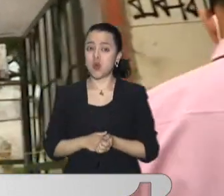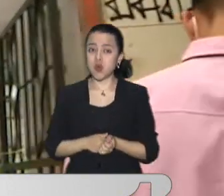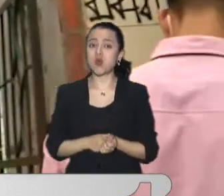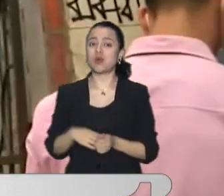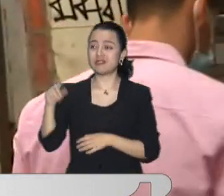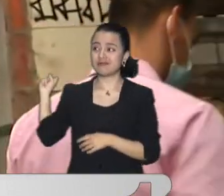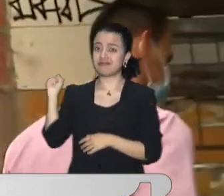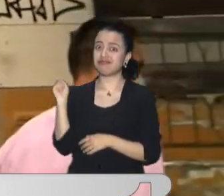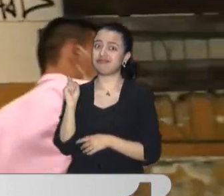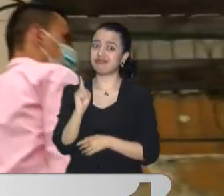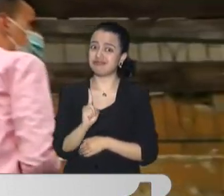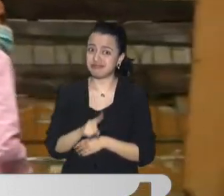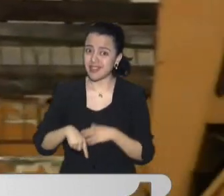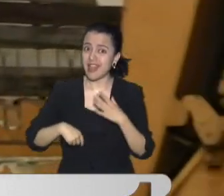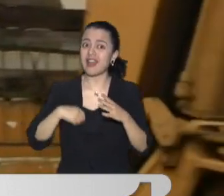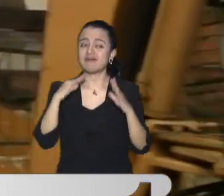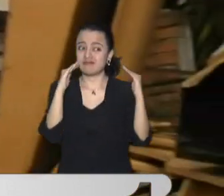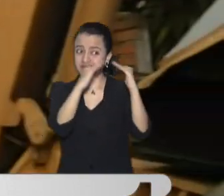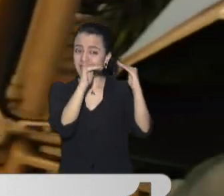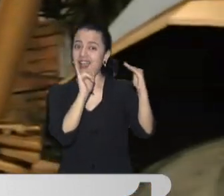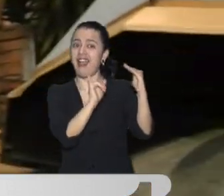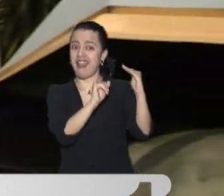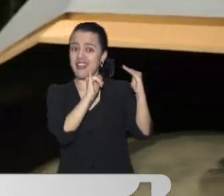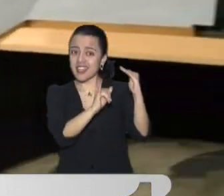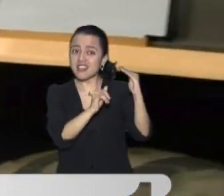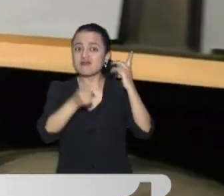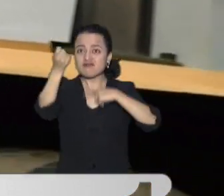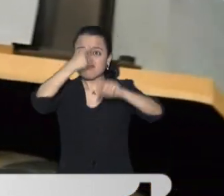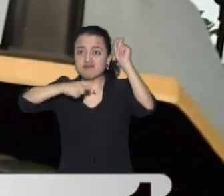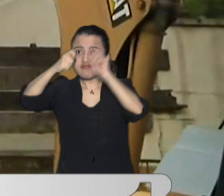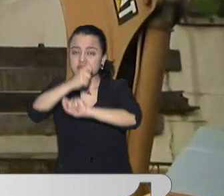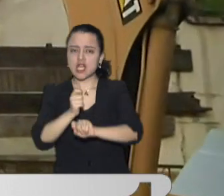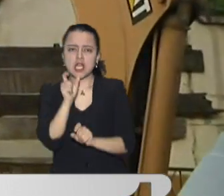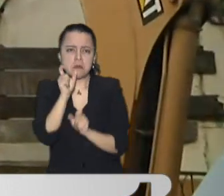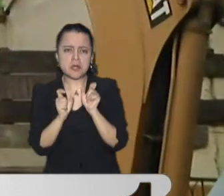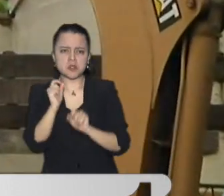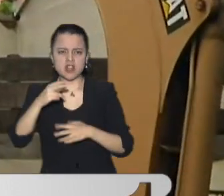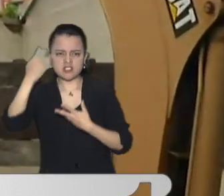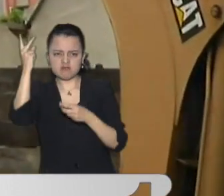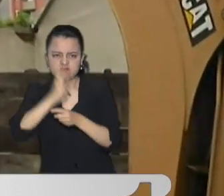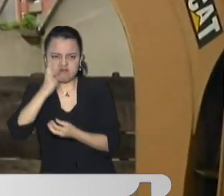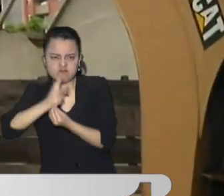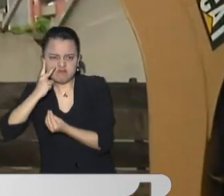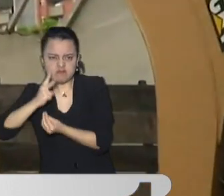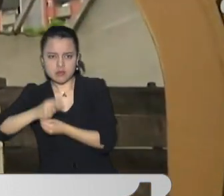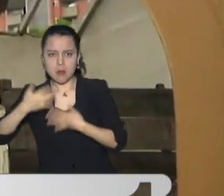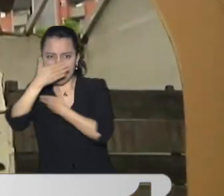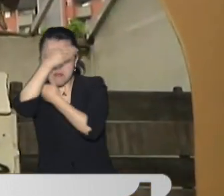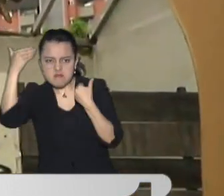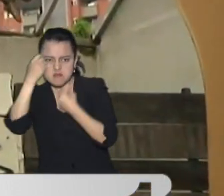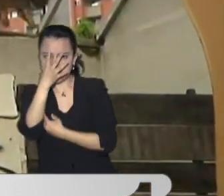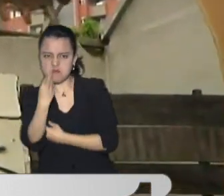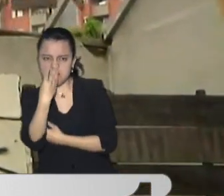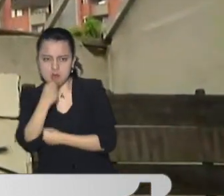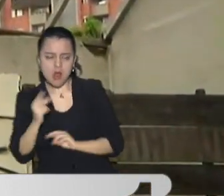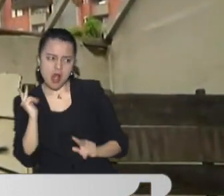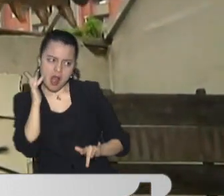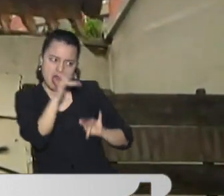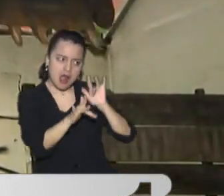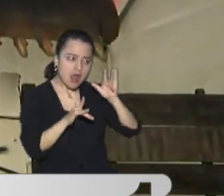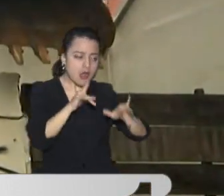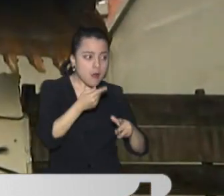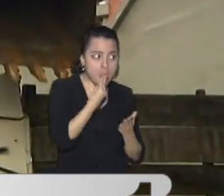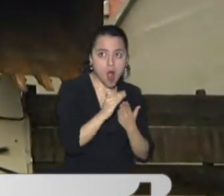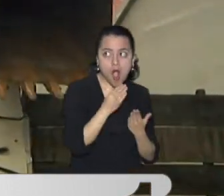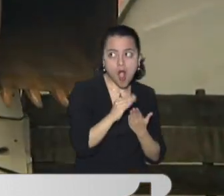la venta de estupefacientes allí en el municipio de Itagüí, que estaba trayendo problemas de orden público y de inseguridad, y que según las autoridades pues se le